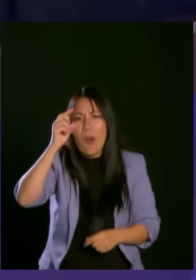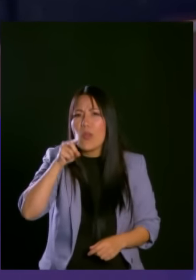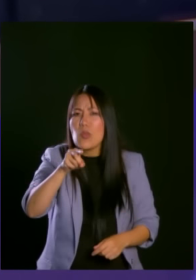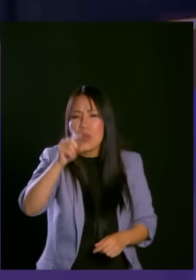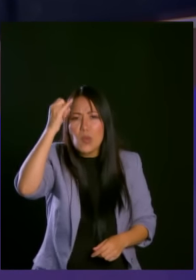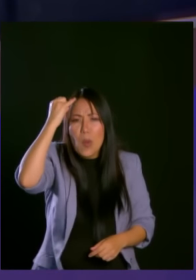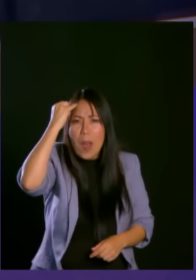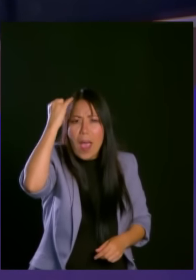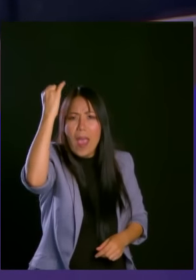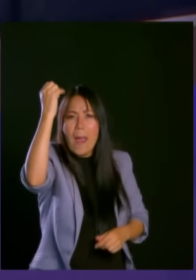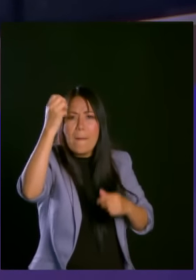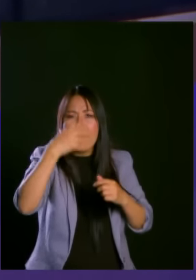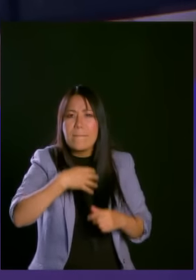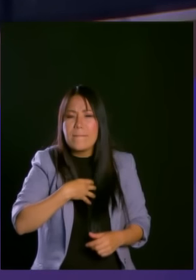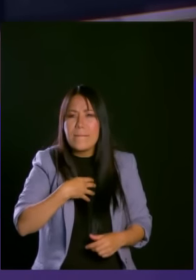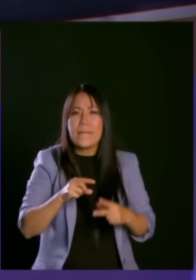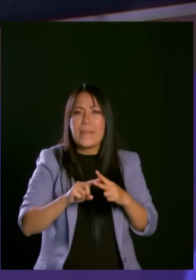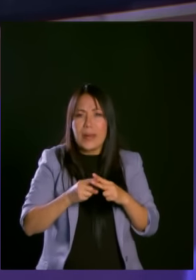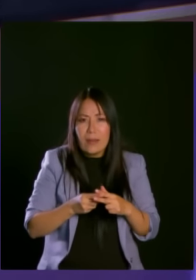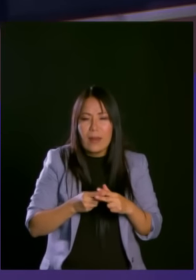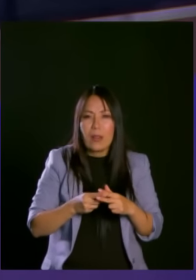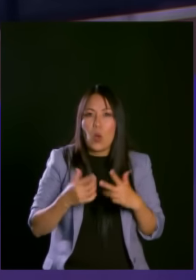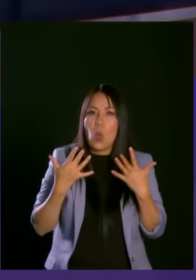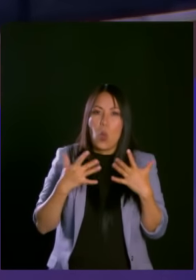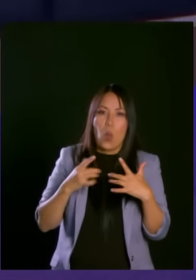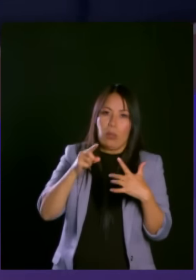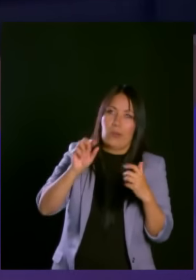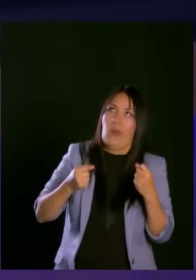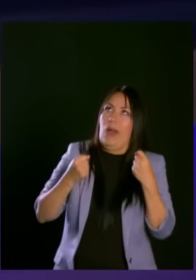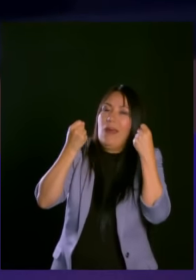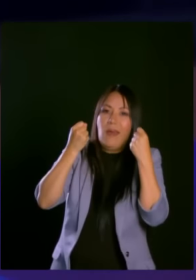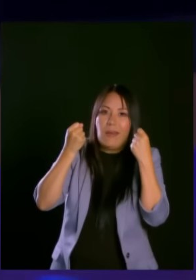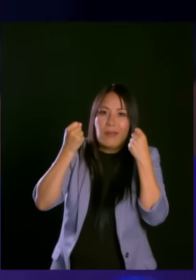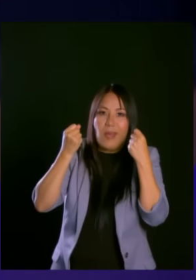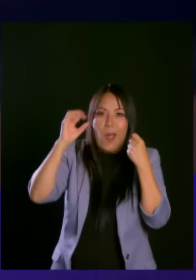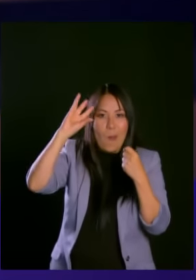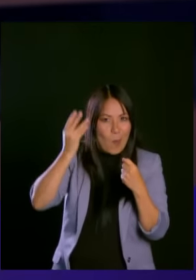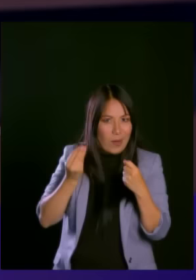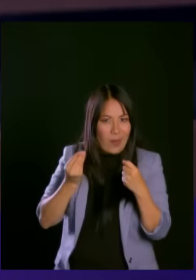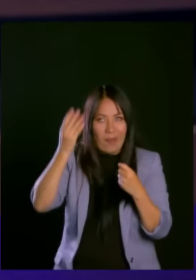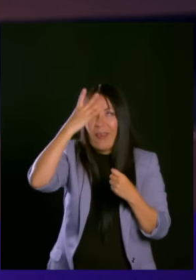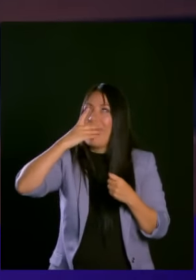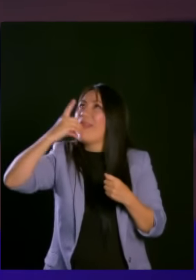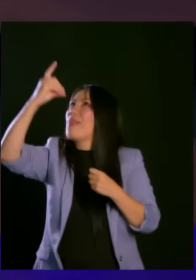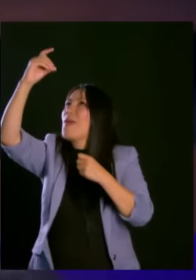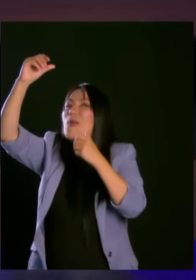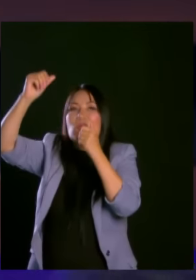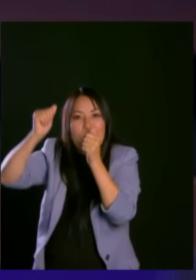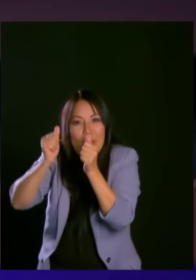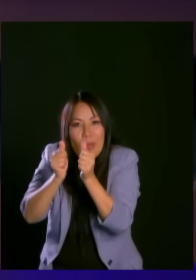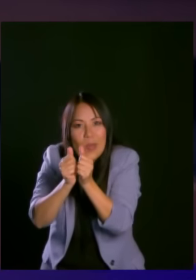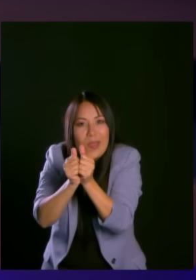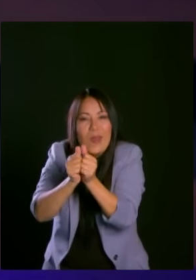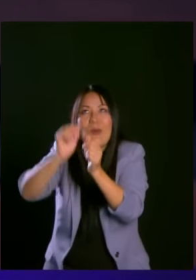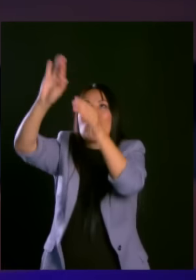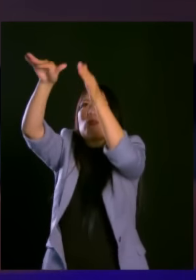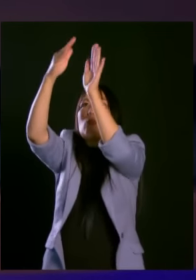Porque lo que estás ganando es que Dios va a estar contigo. No sé si me estoy explicando. Eso es lo más hermoso que hay, su